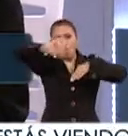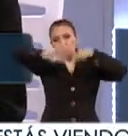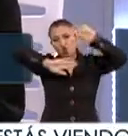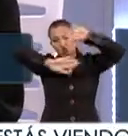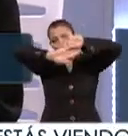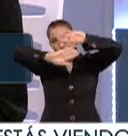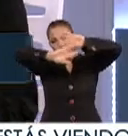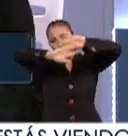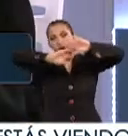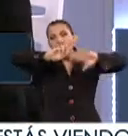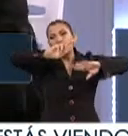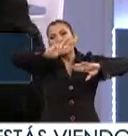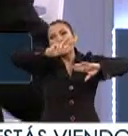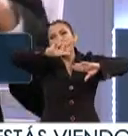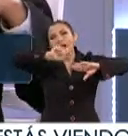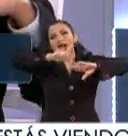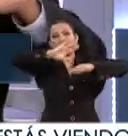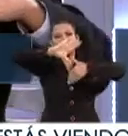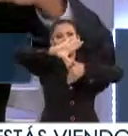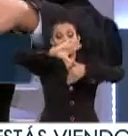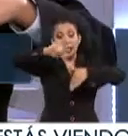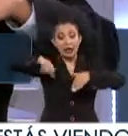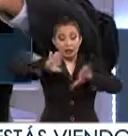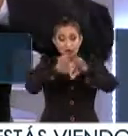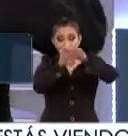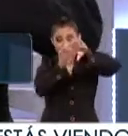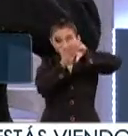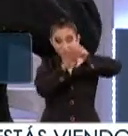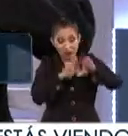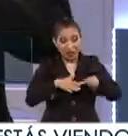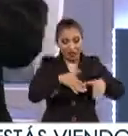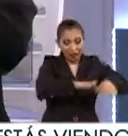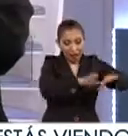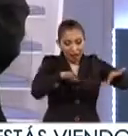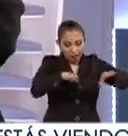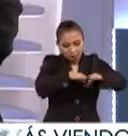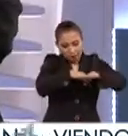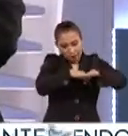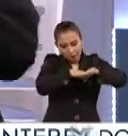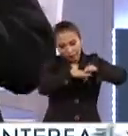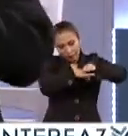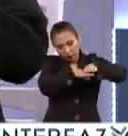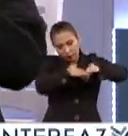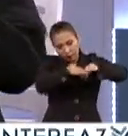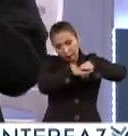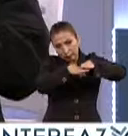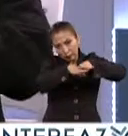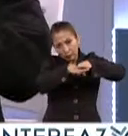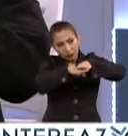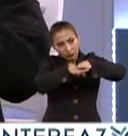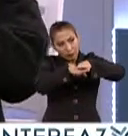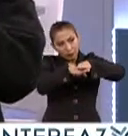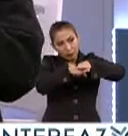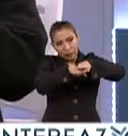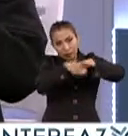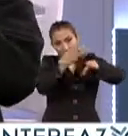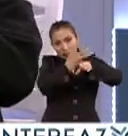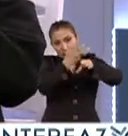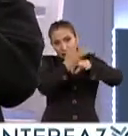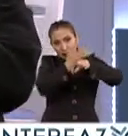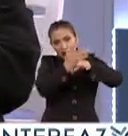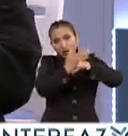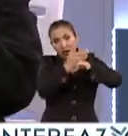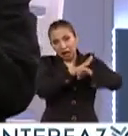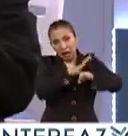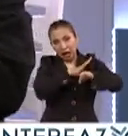y Norteamérica. Esas placas, las placas que están en el océano, se están metiendo por abajo de la placa norteamericana, que es donde ahorita